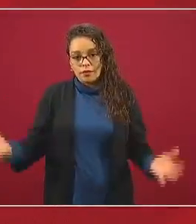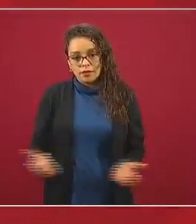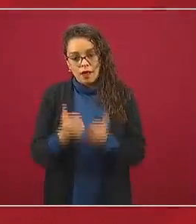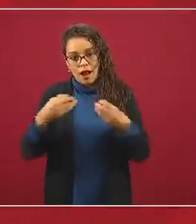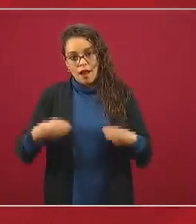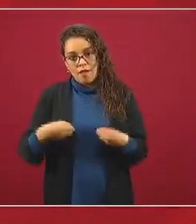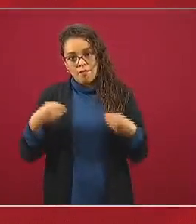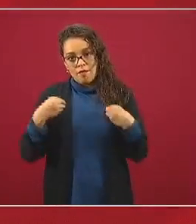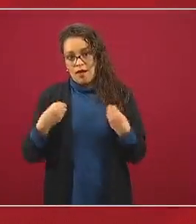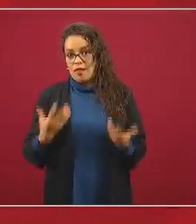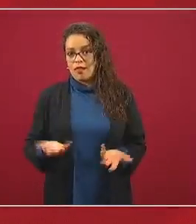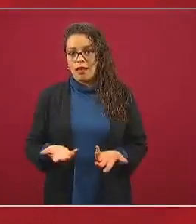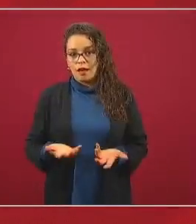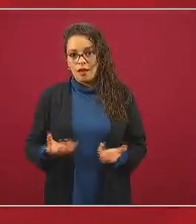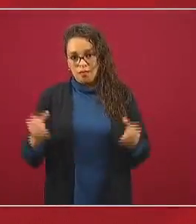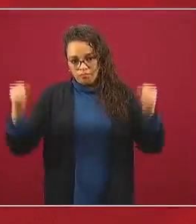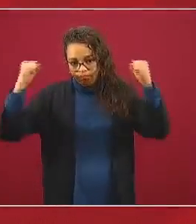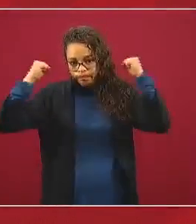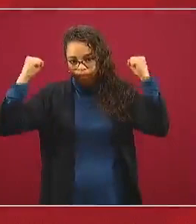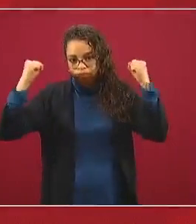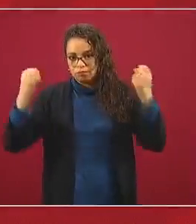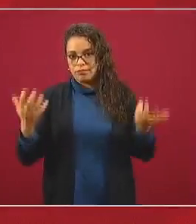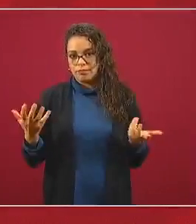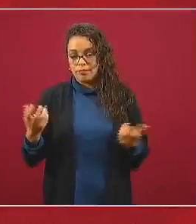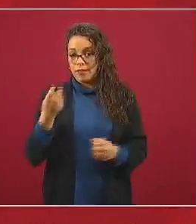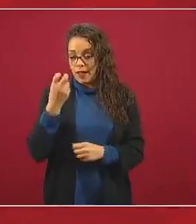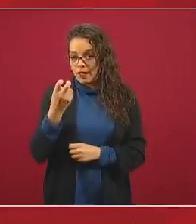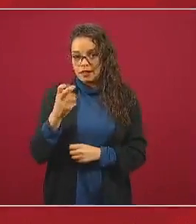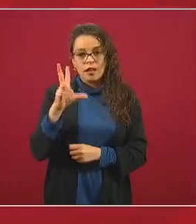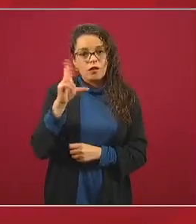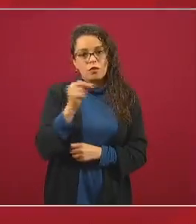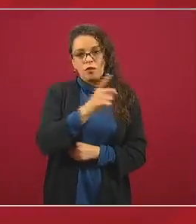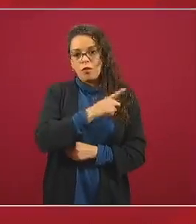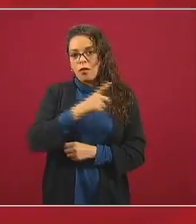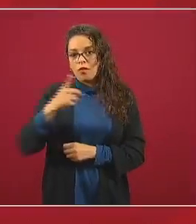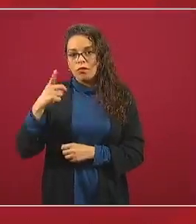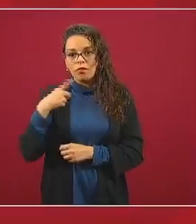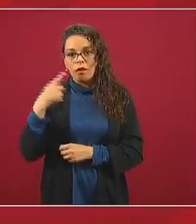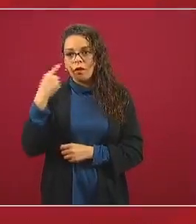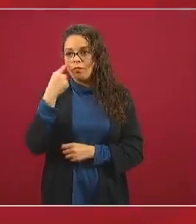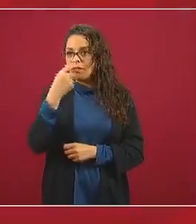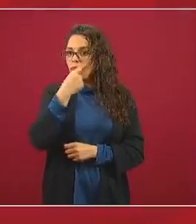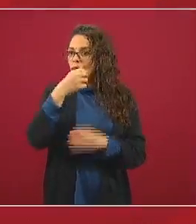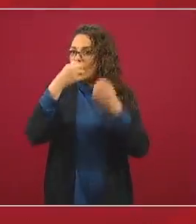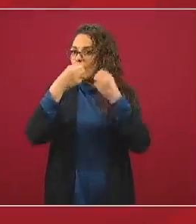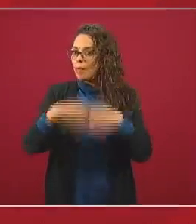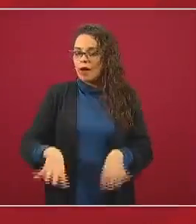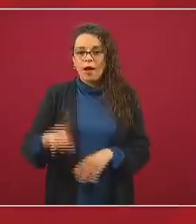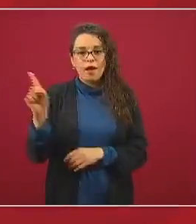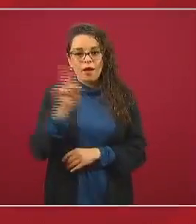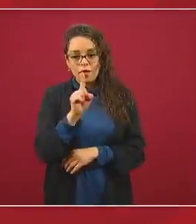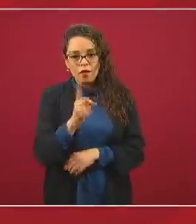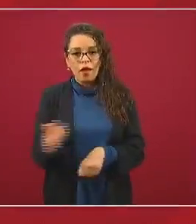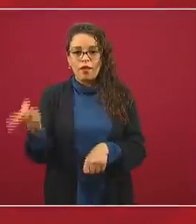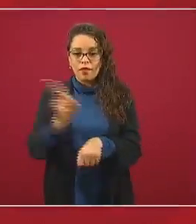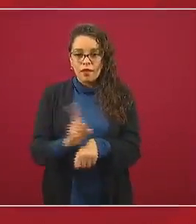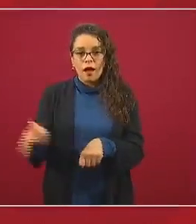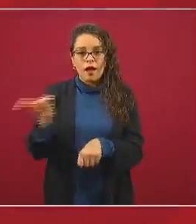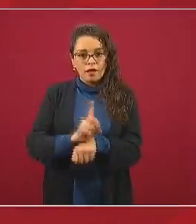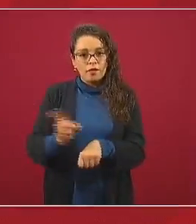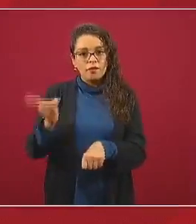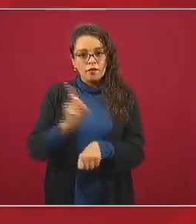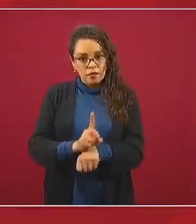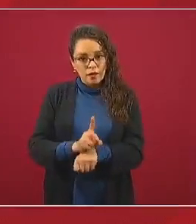Entonces, esto nunca se nos debe perder de vista, y todos los días, mientras está en proceso todo